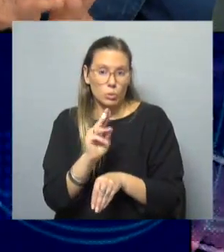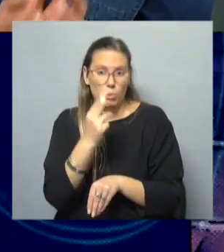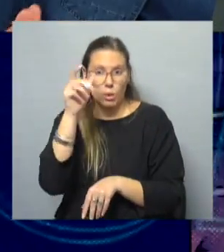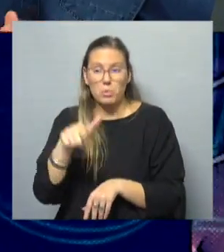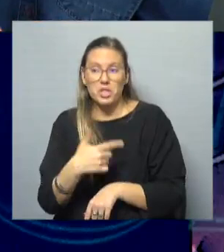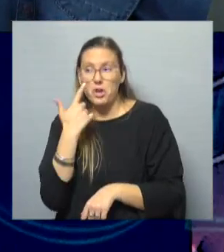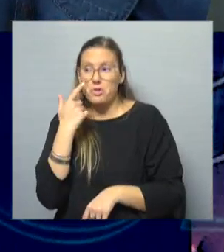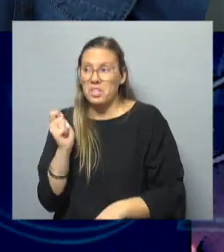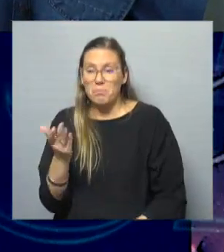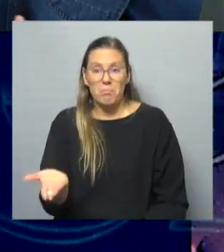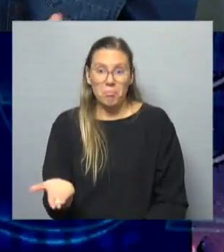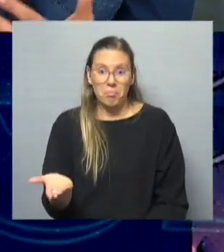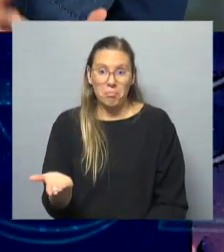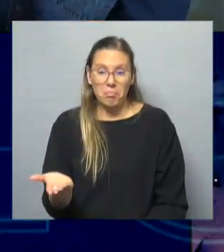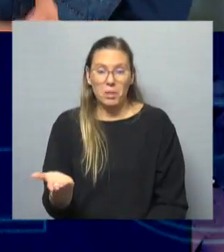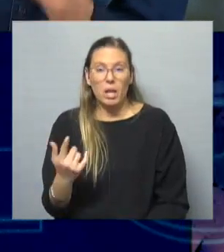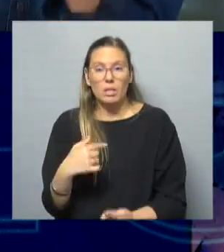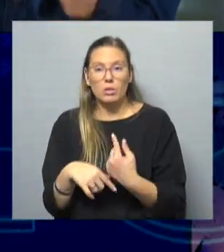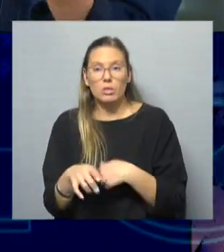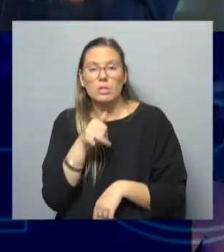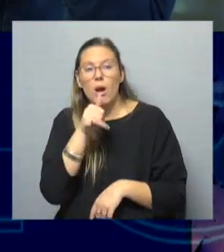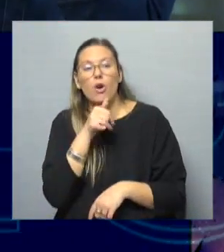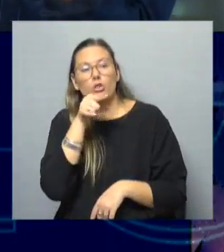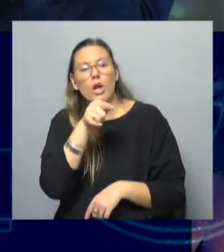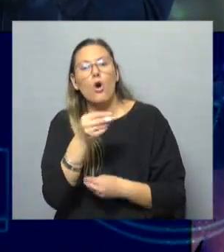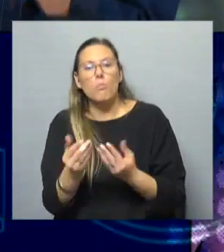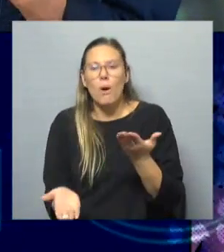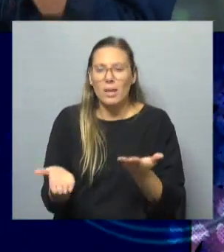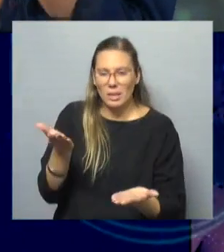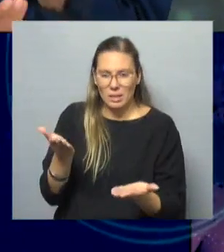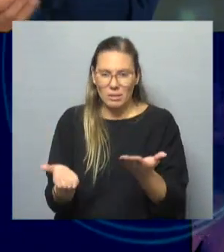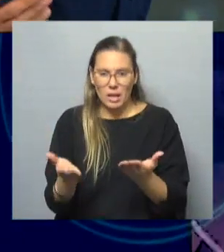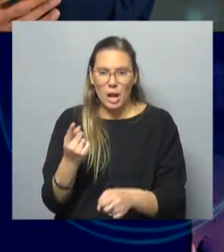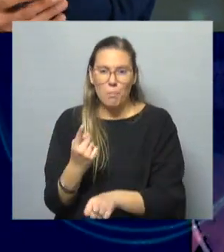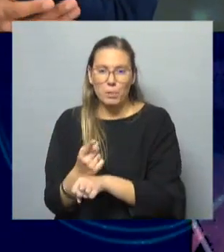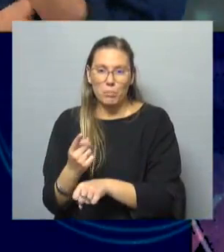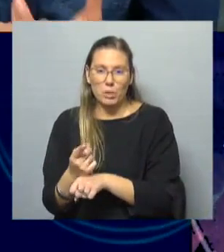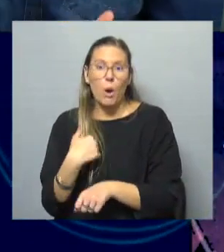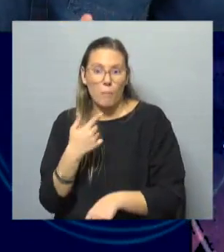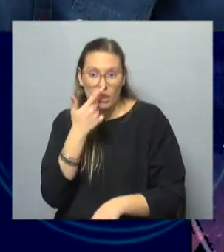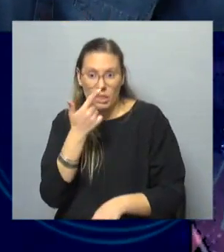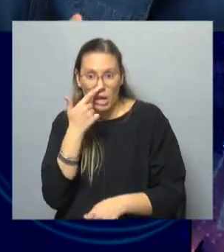desconocido. Entonces, decir, bueno, si vas a narrar esto... cómo equilibrar y cómo poner en primer plano, que era mi interés